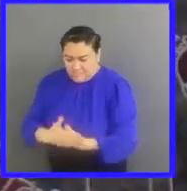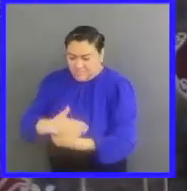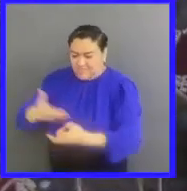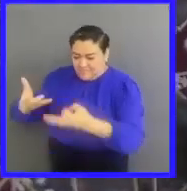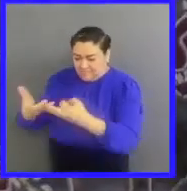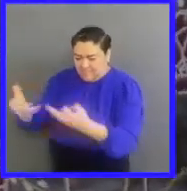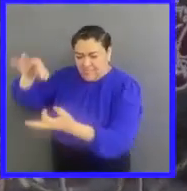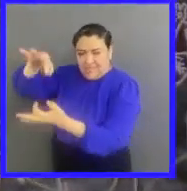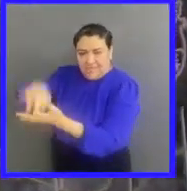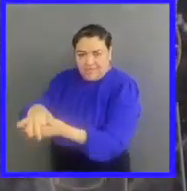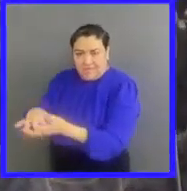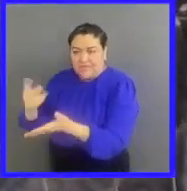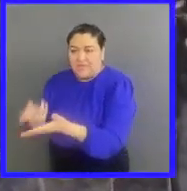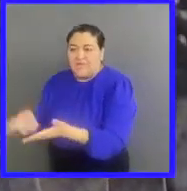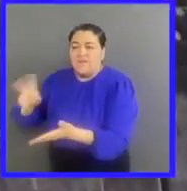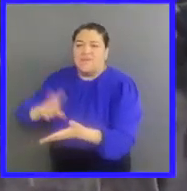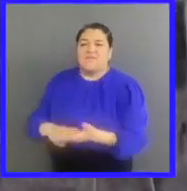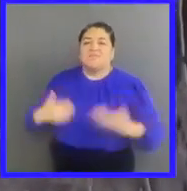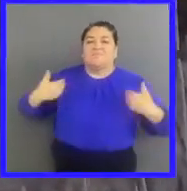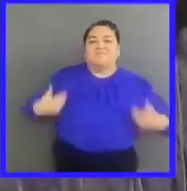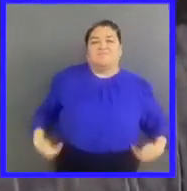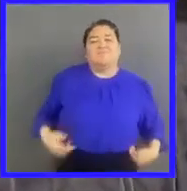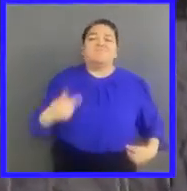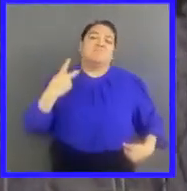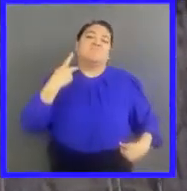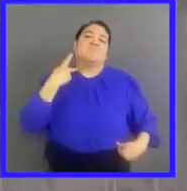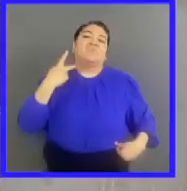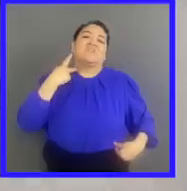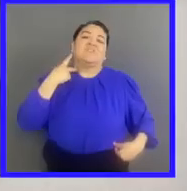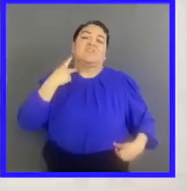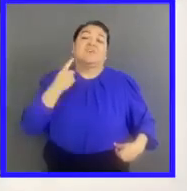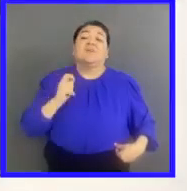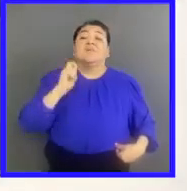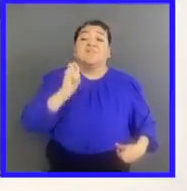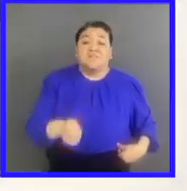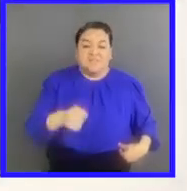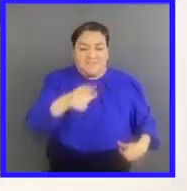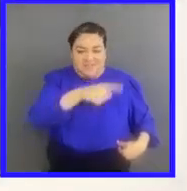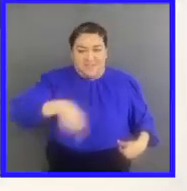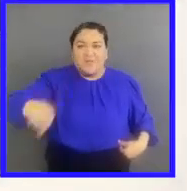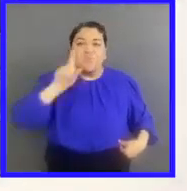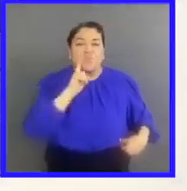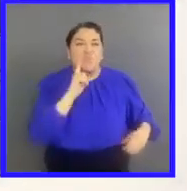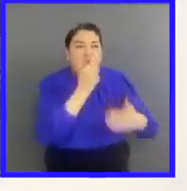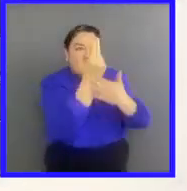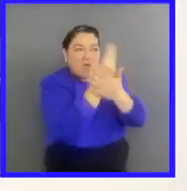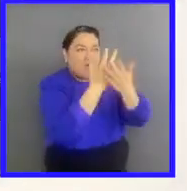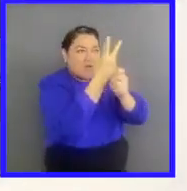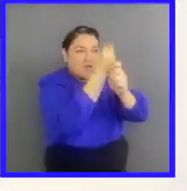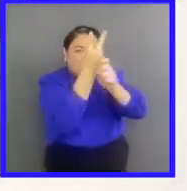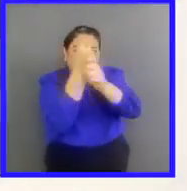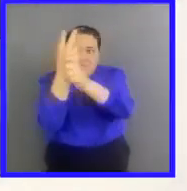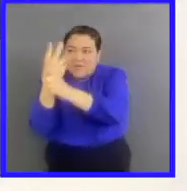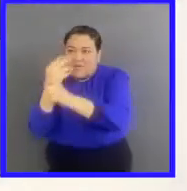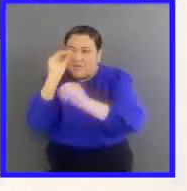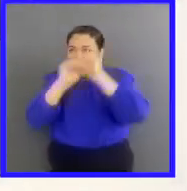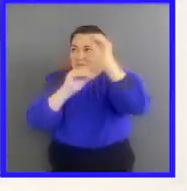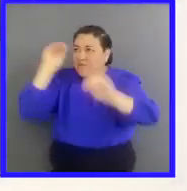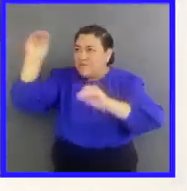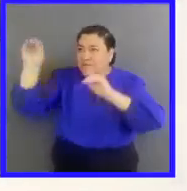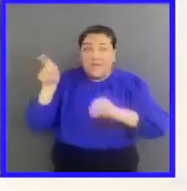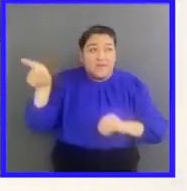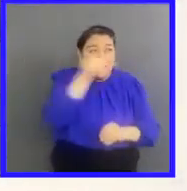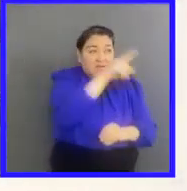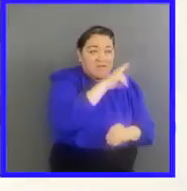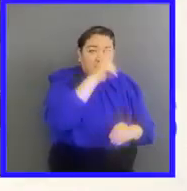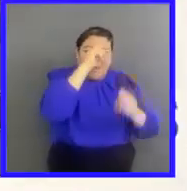un posicionamiento político. Consideraron las curadoras de la exposición Disputar la mirada, imaginarios visuales